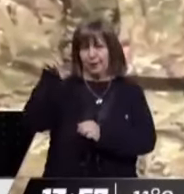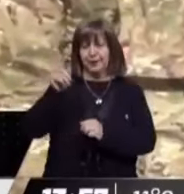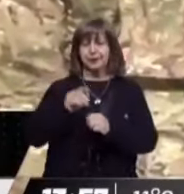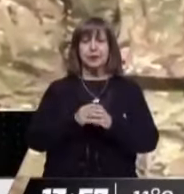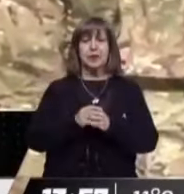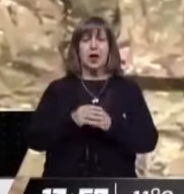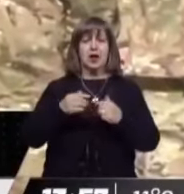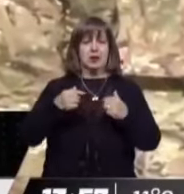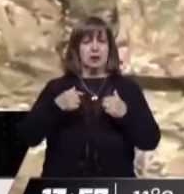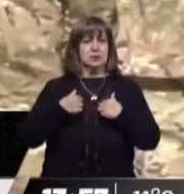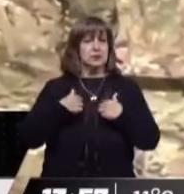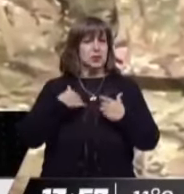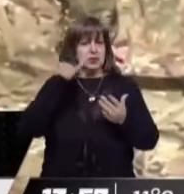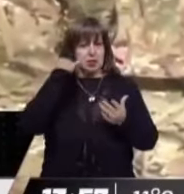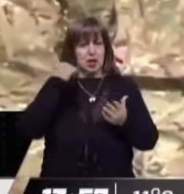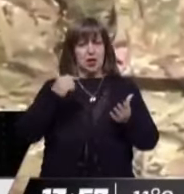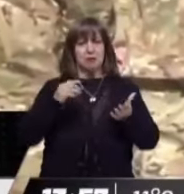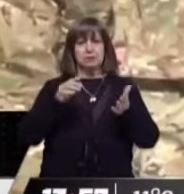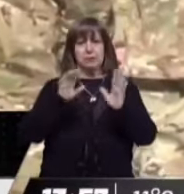Yo tenía